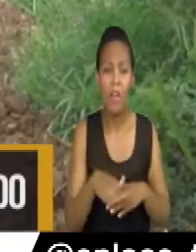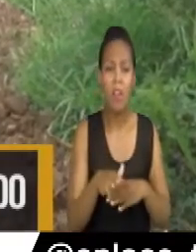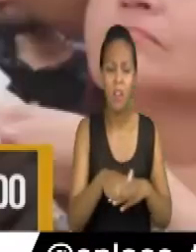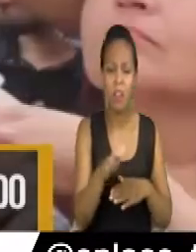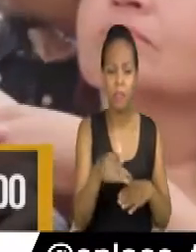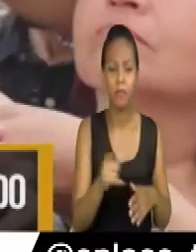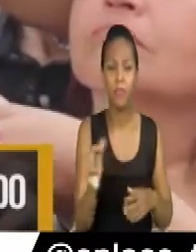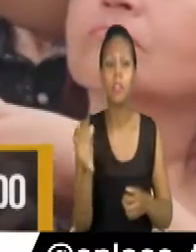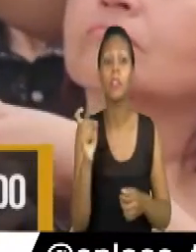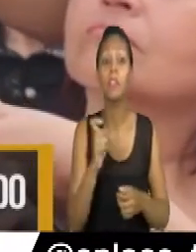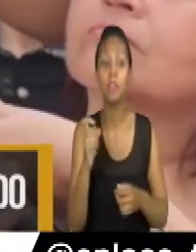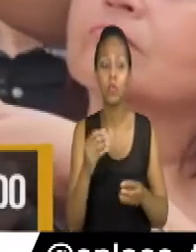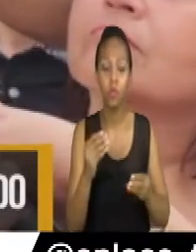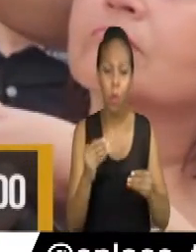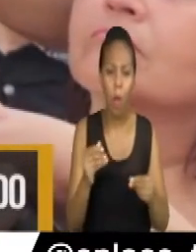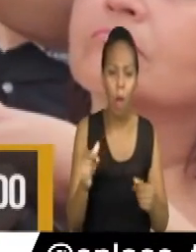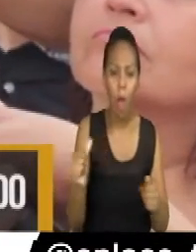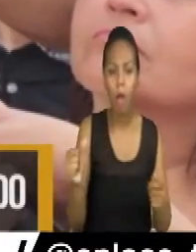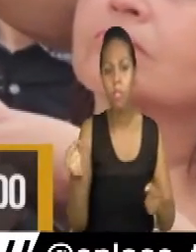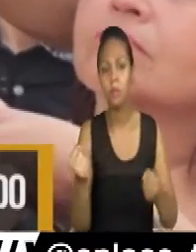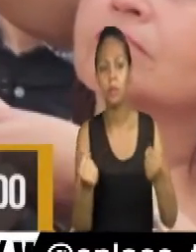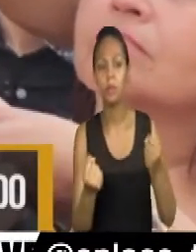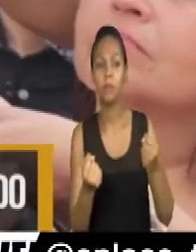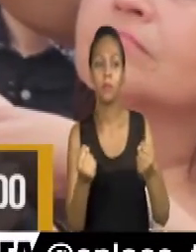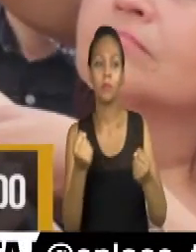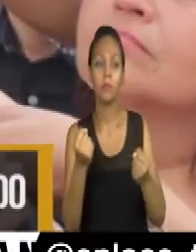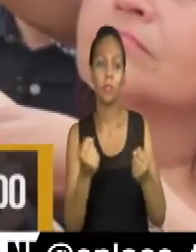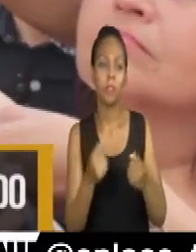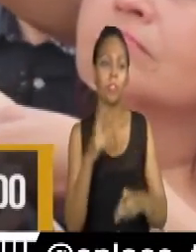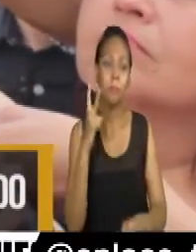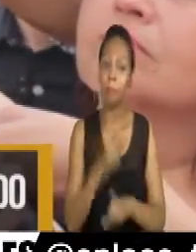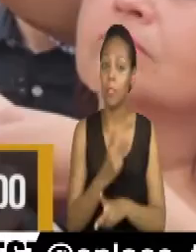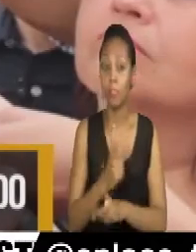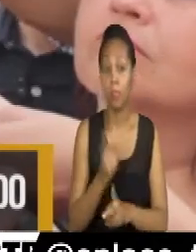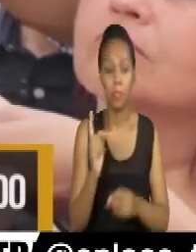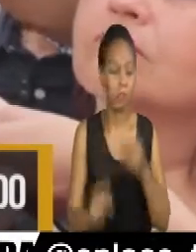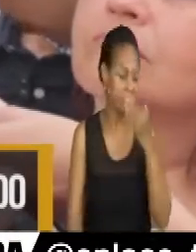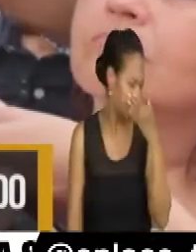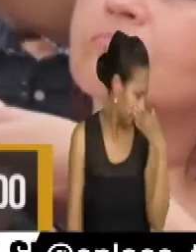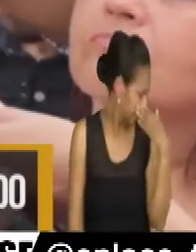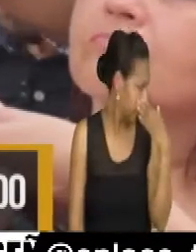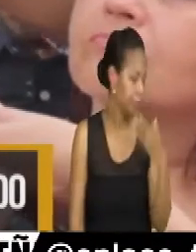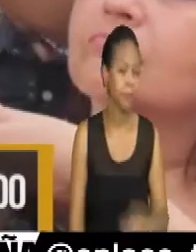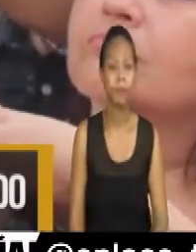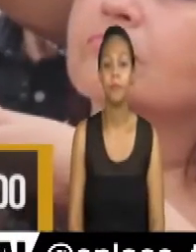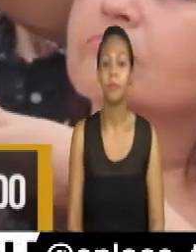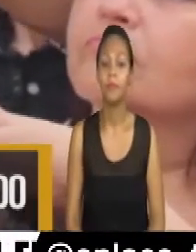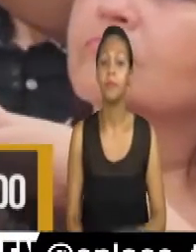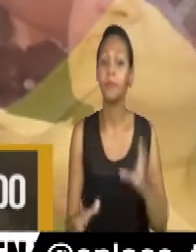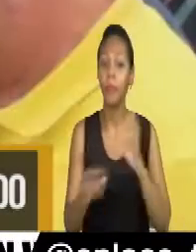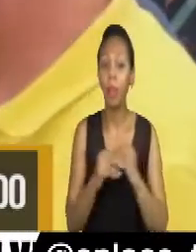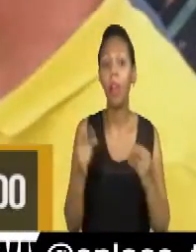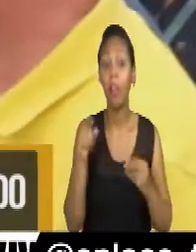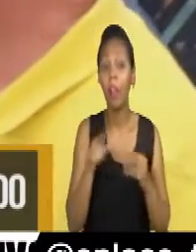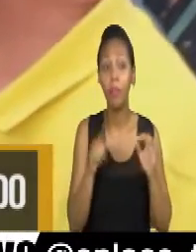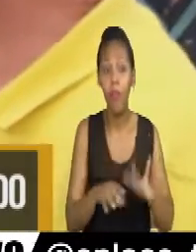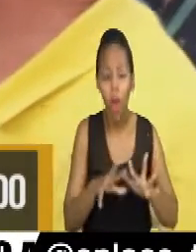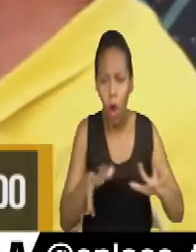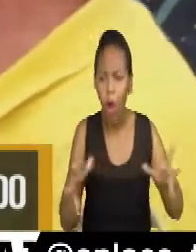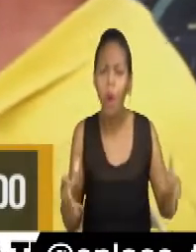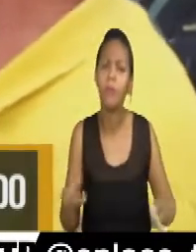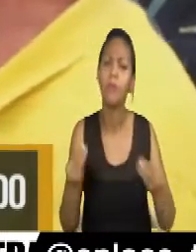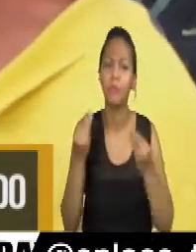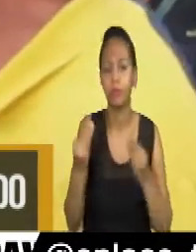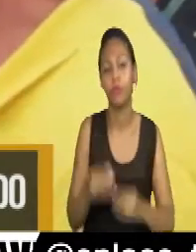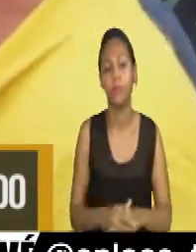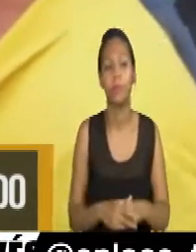pues mejoramos también, mitigamos la posibilidad de los atracos que se están dando en el día de hoy. El alcalde de la